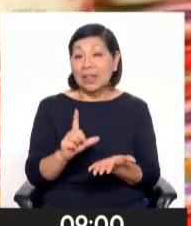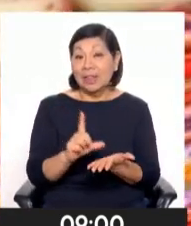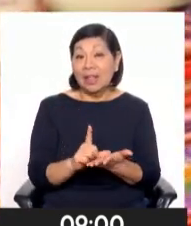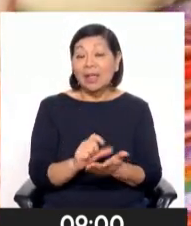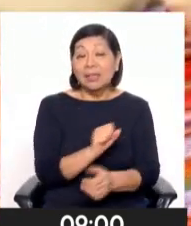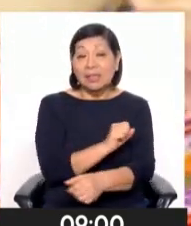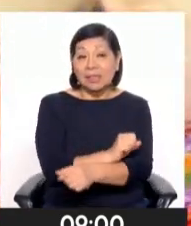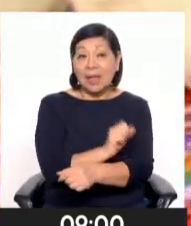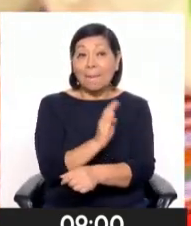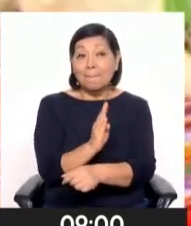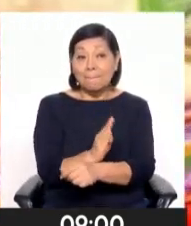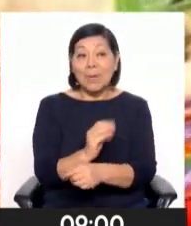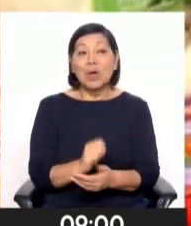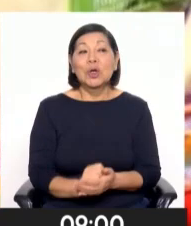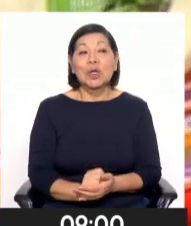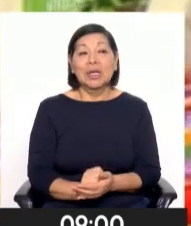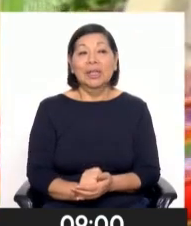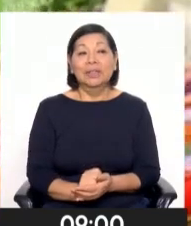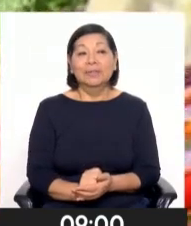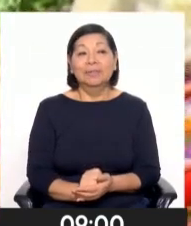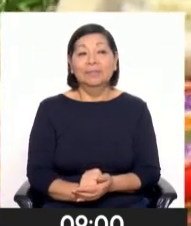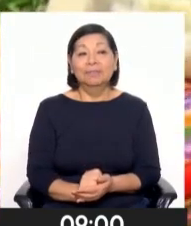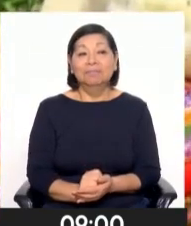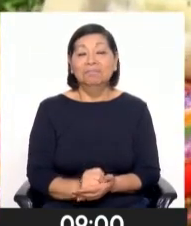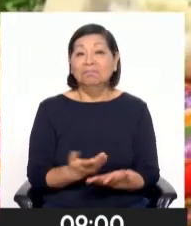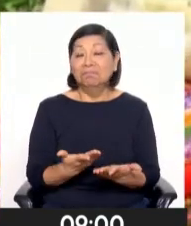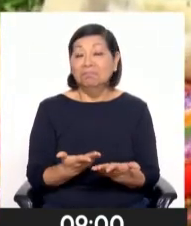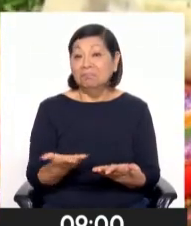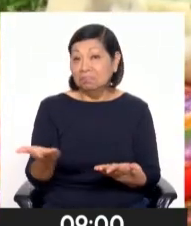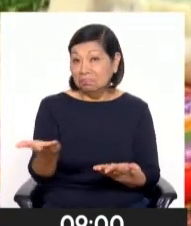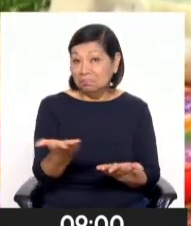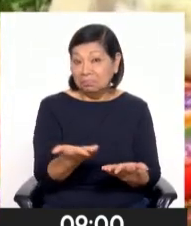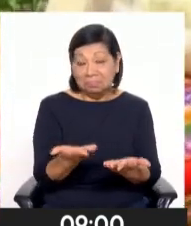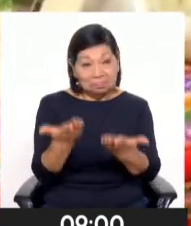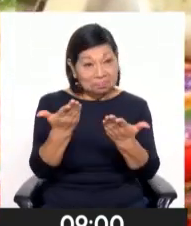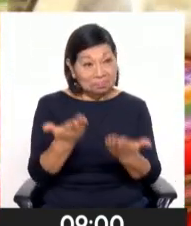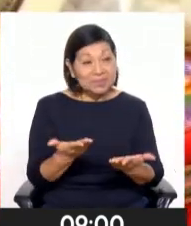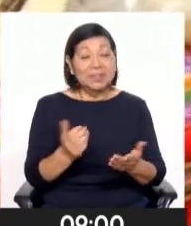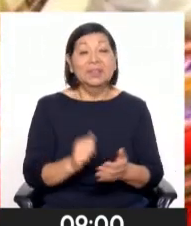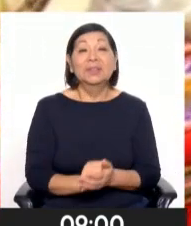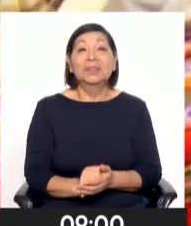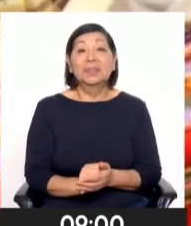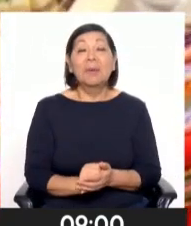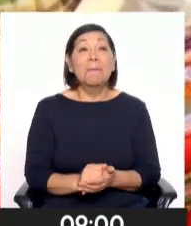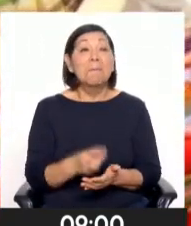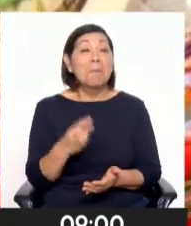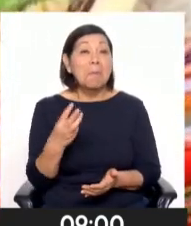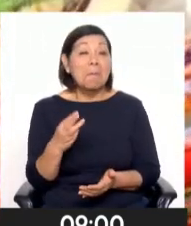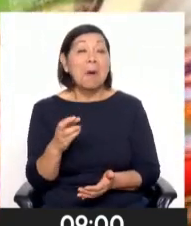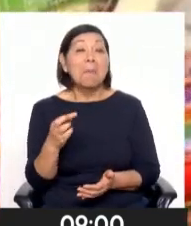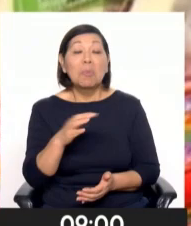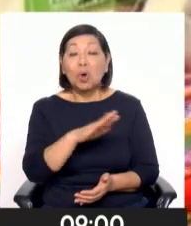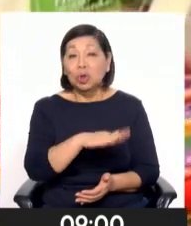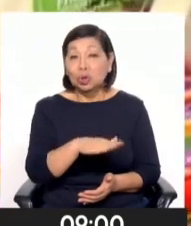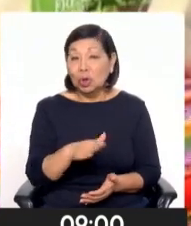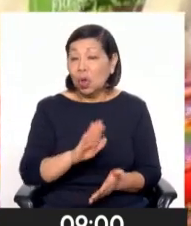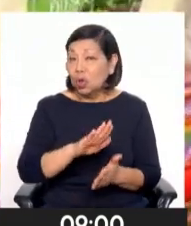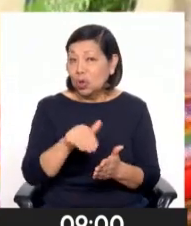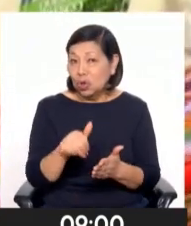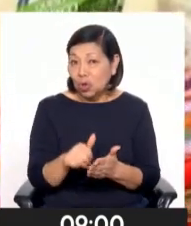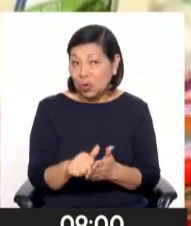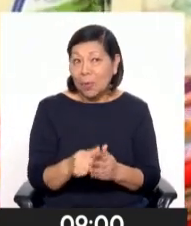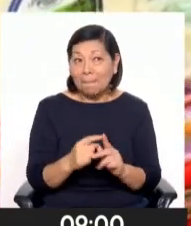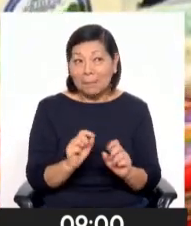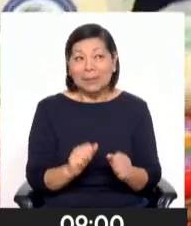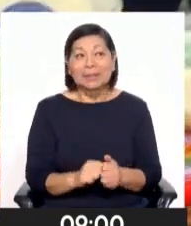en San Borja están cordialmente invitados el público en general es para acceso de madres padres niños en general para